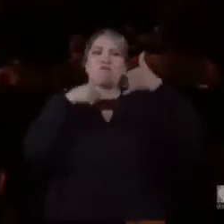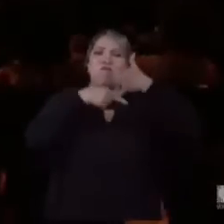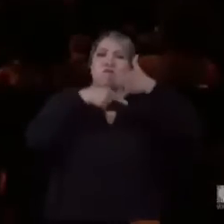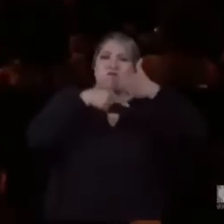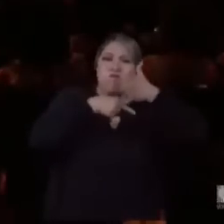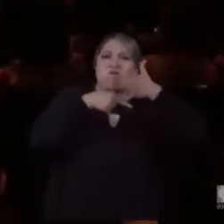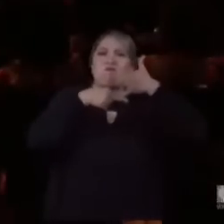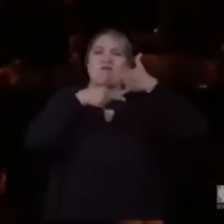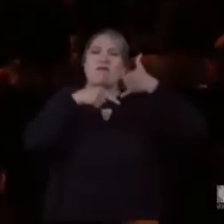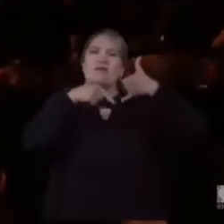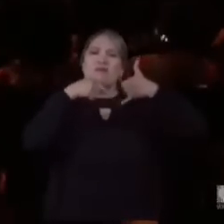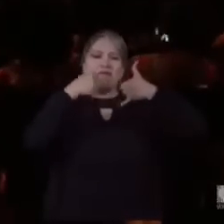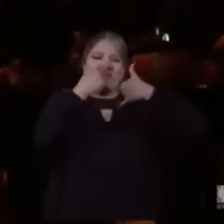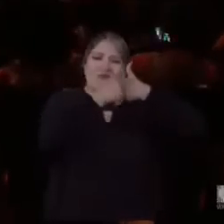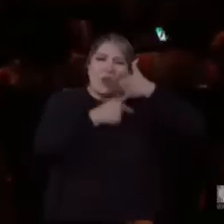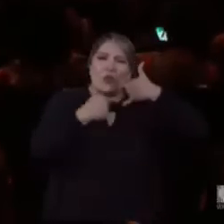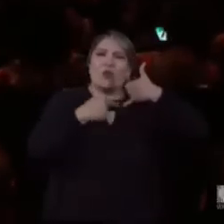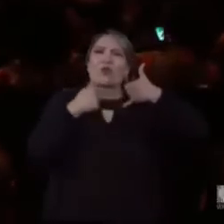Sí.